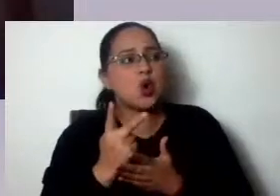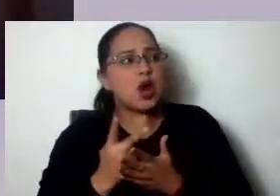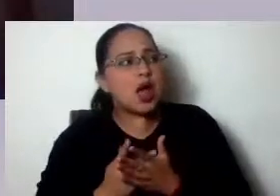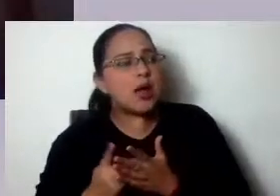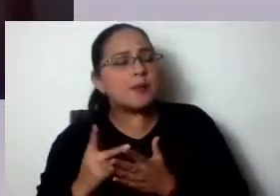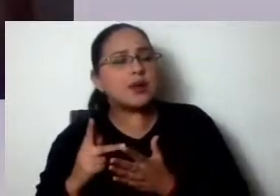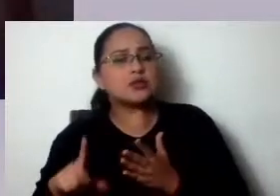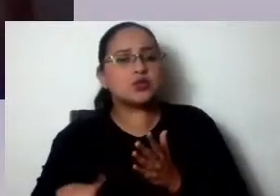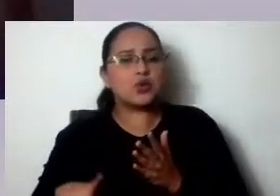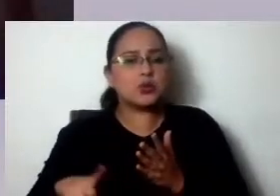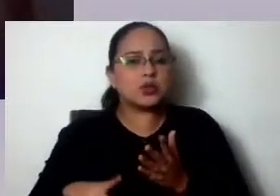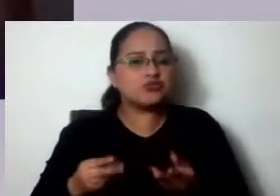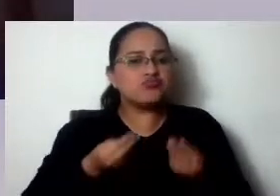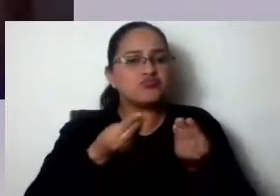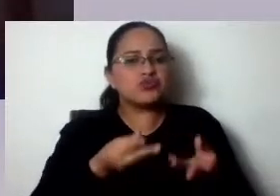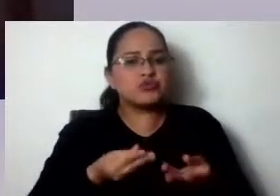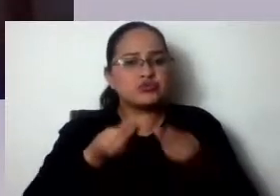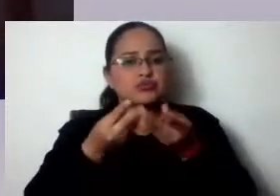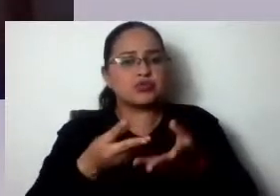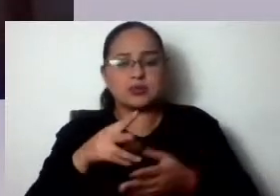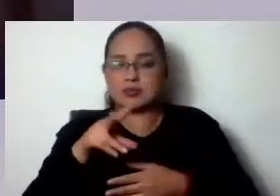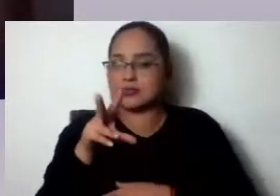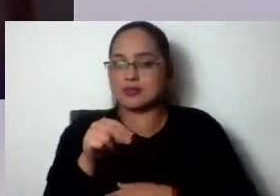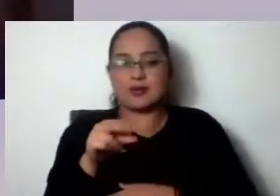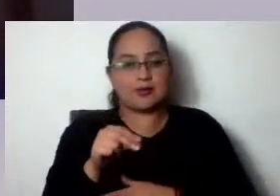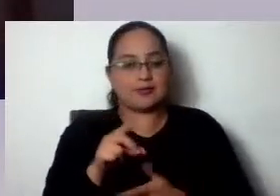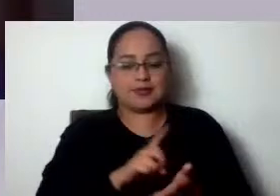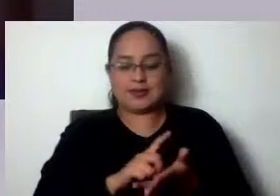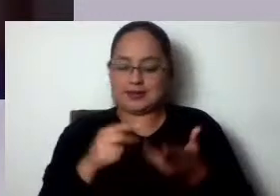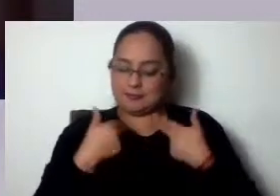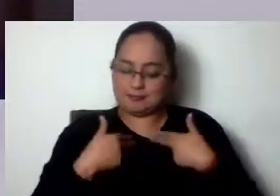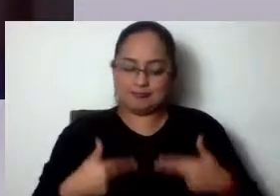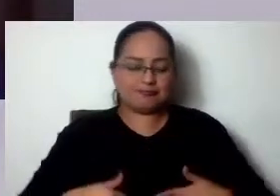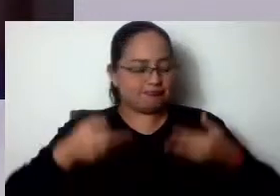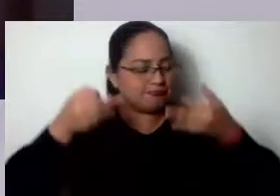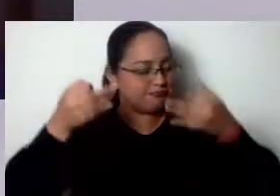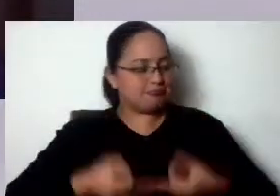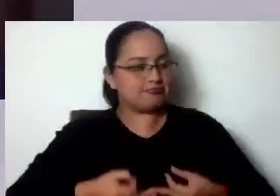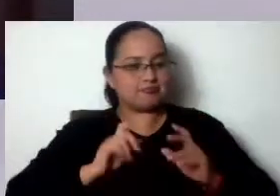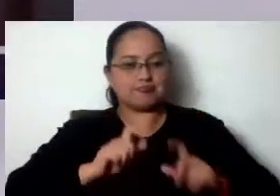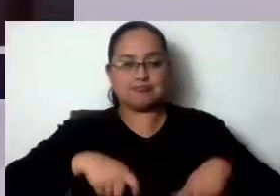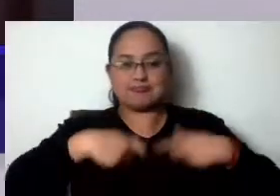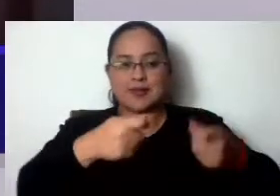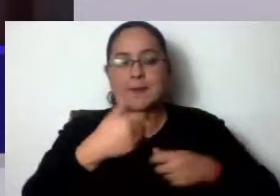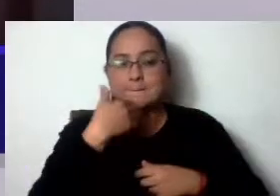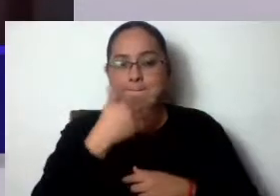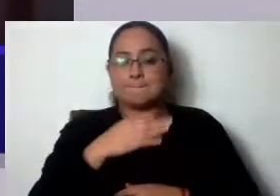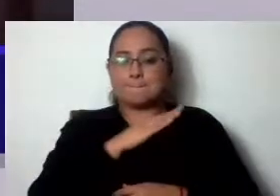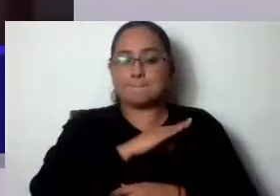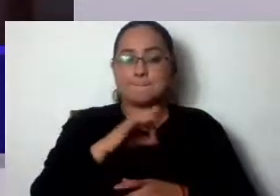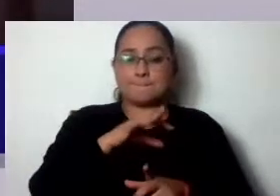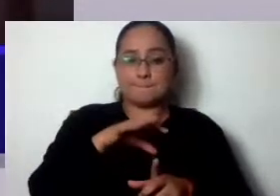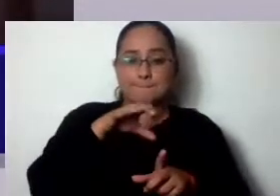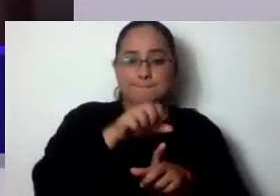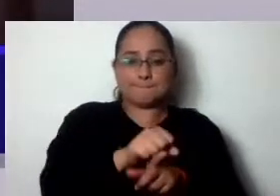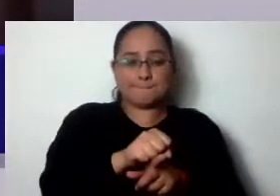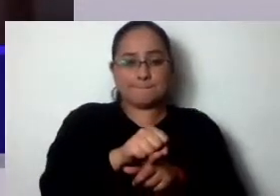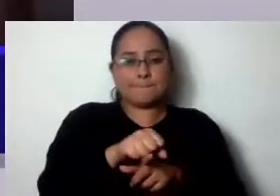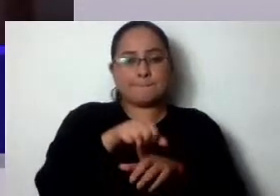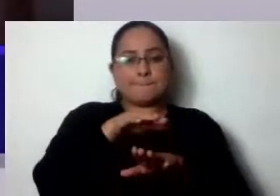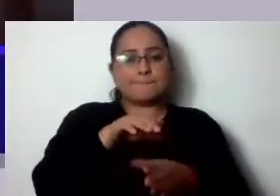pública sino auténticos derechos humanos que puedan hacerse efectivos en